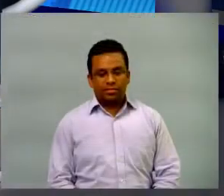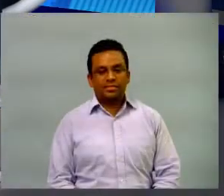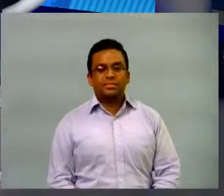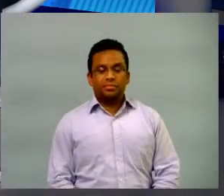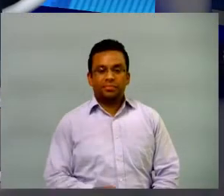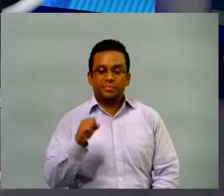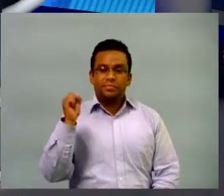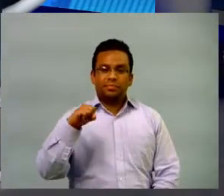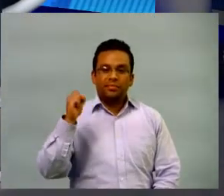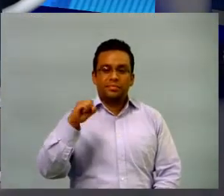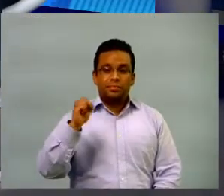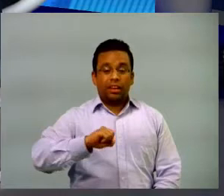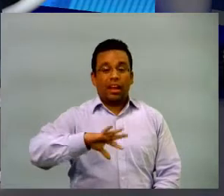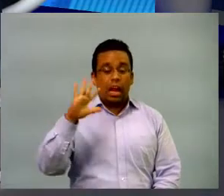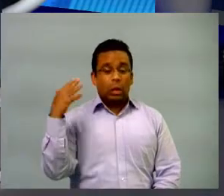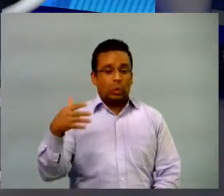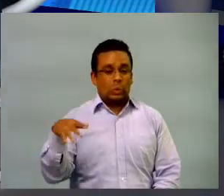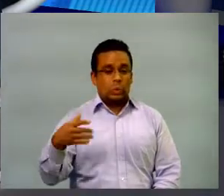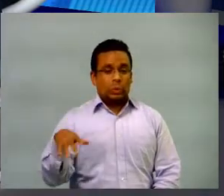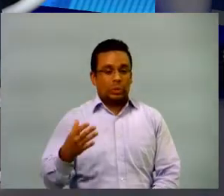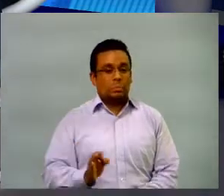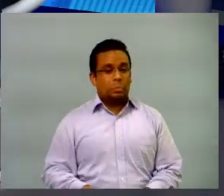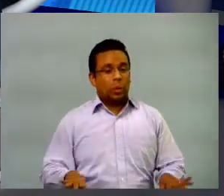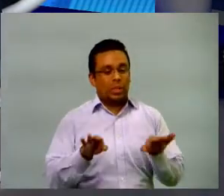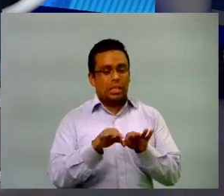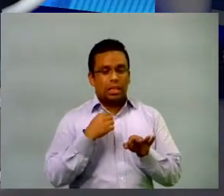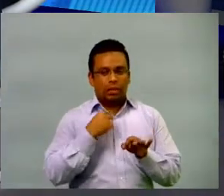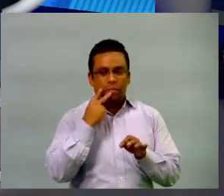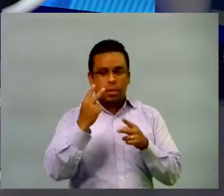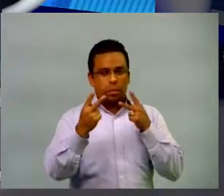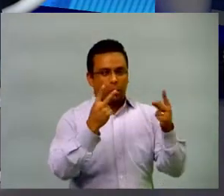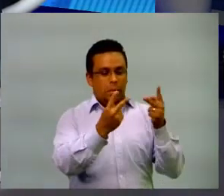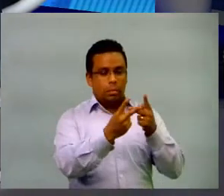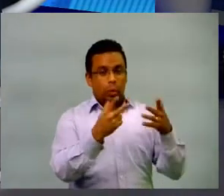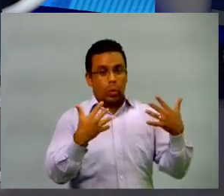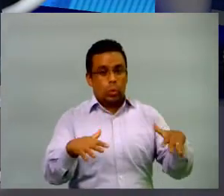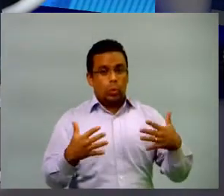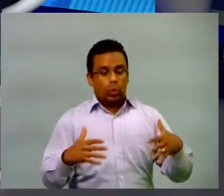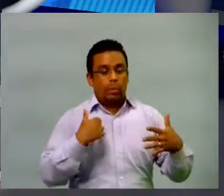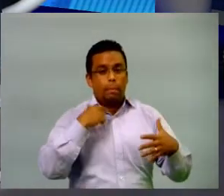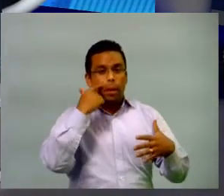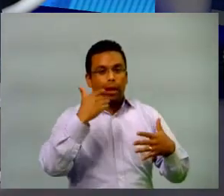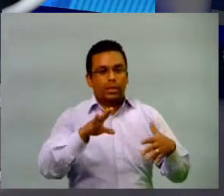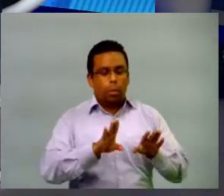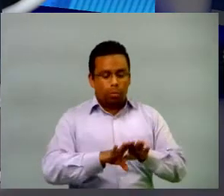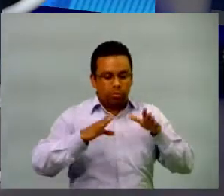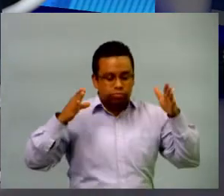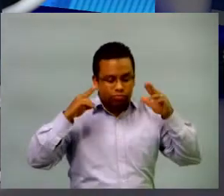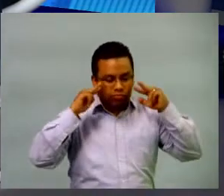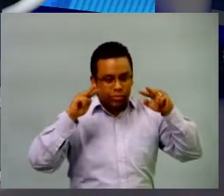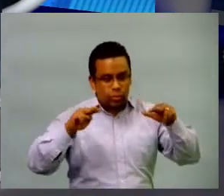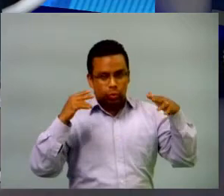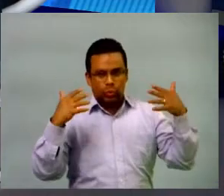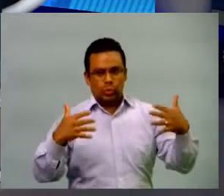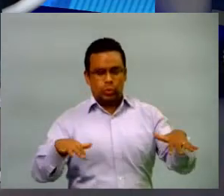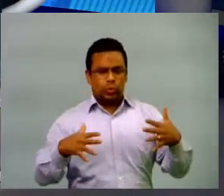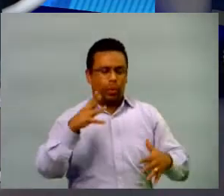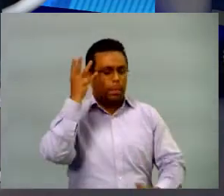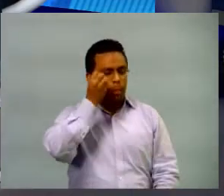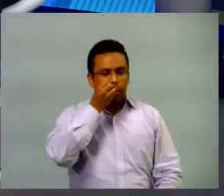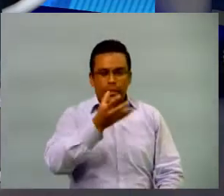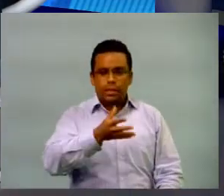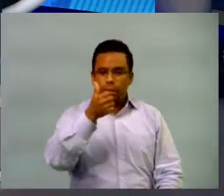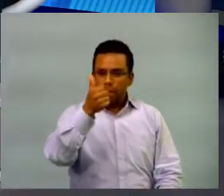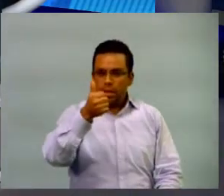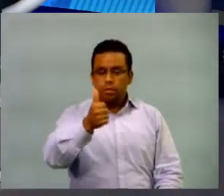porque realmente conocer el mundo le abre a uno una expectativa importante y lo proyecta a uno a hacer cosas súper bonitas.